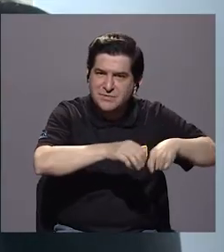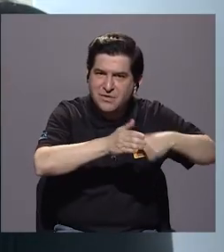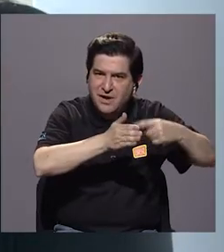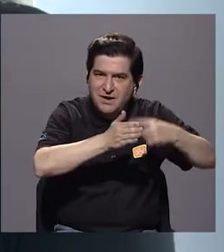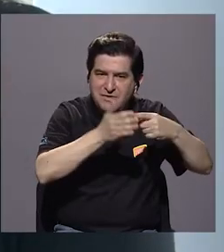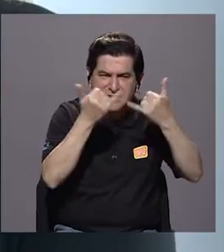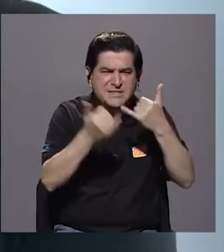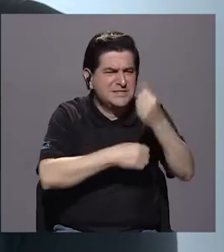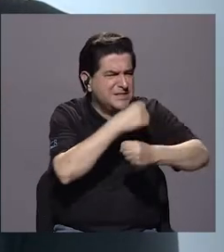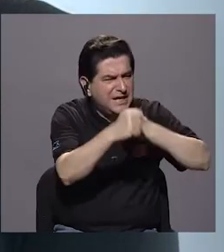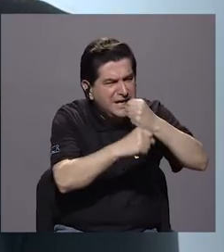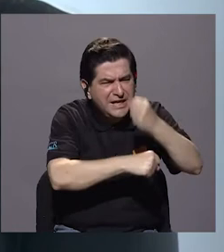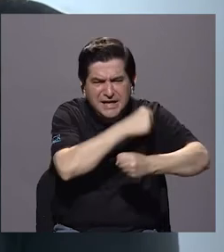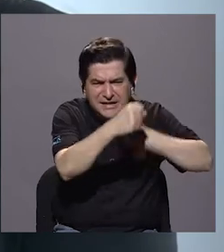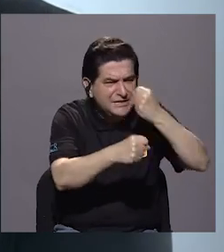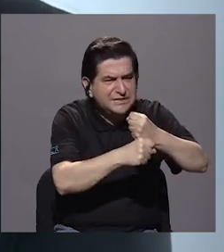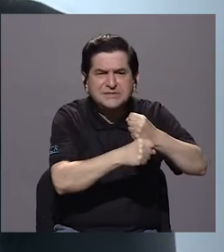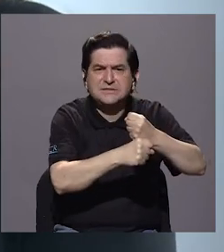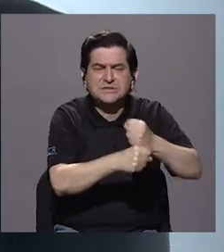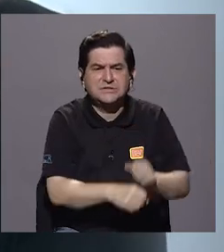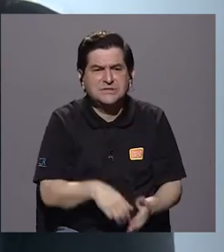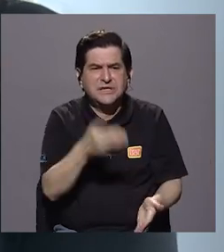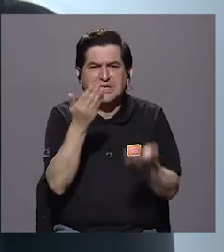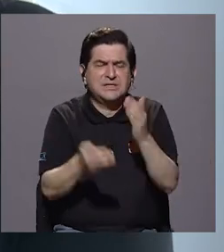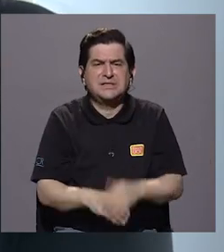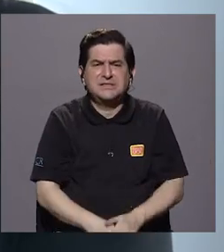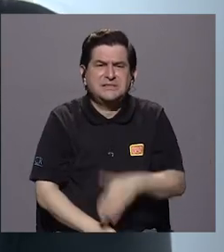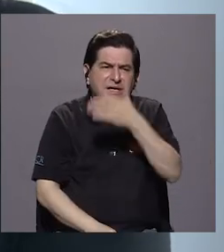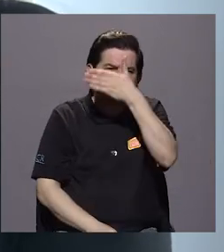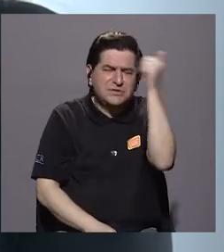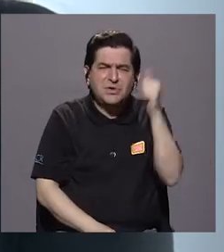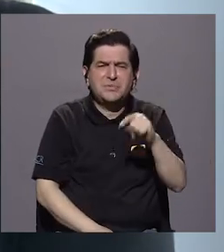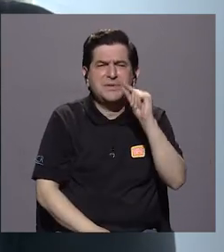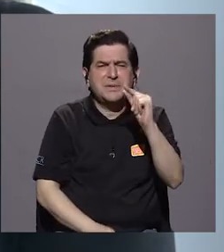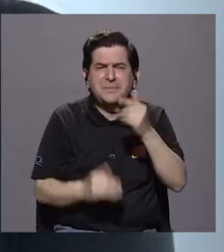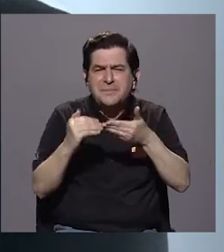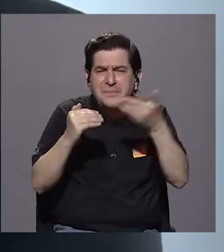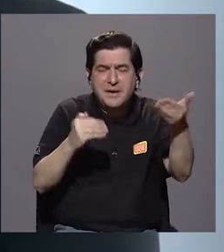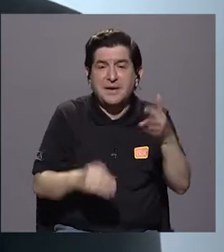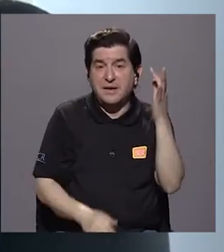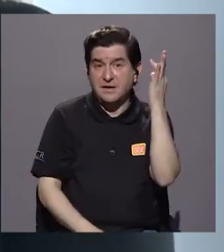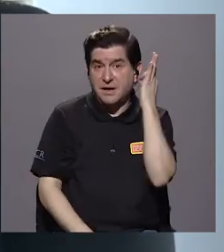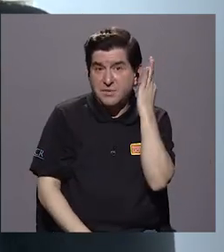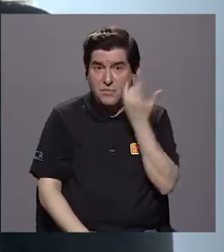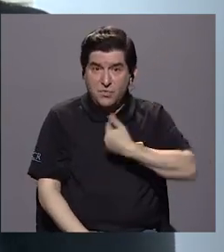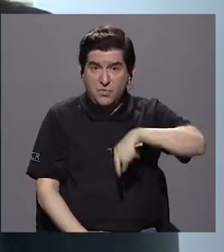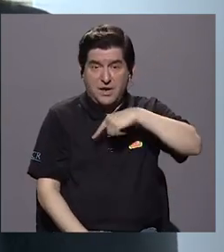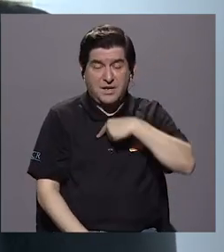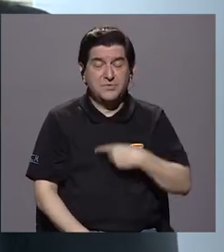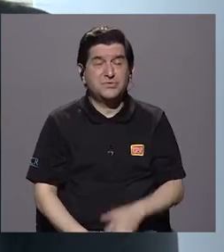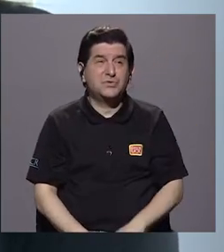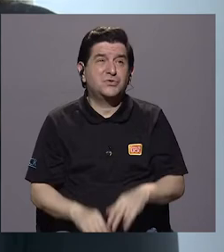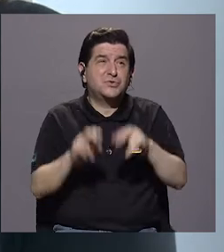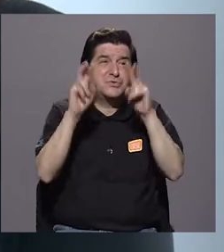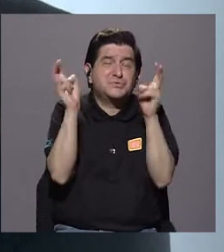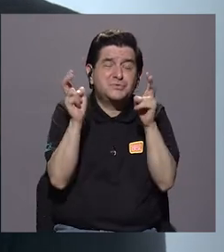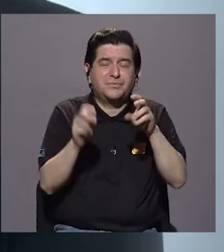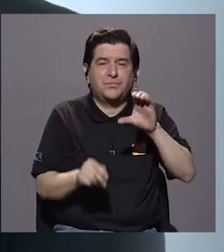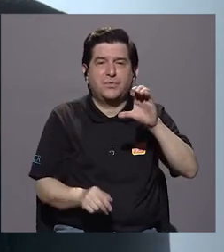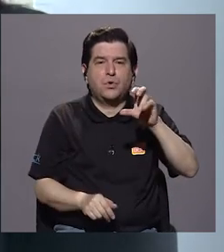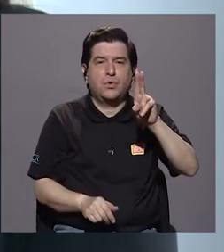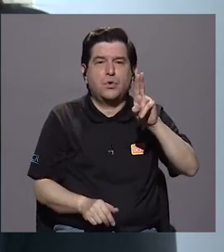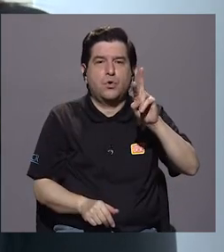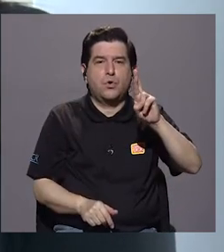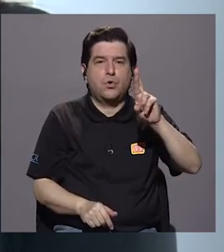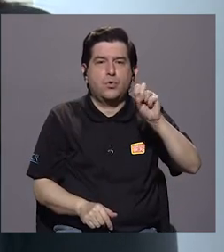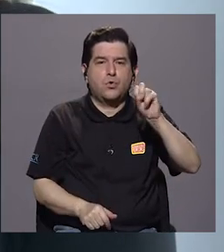son muchos años, como que se olvidan los pequeños detalles, y las mujeres somos muy cursis, por decir así, que los detalles, por